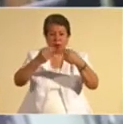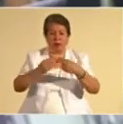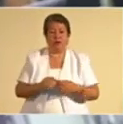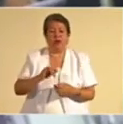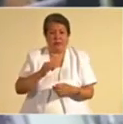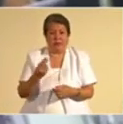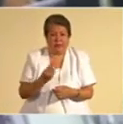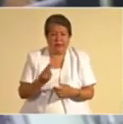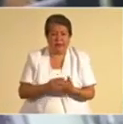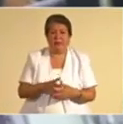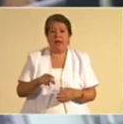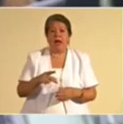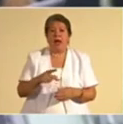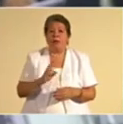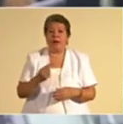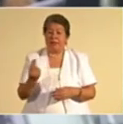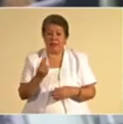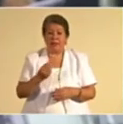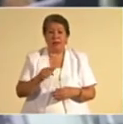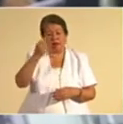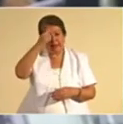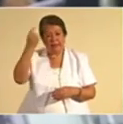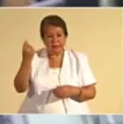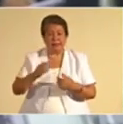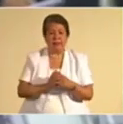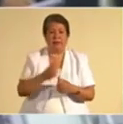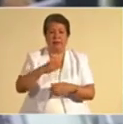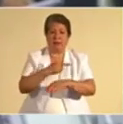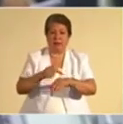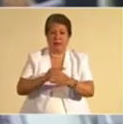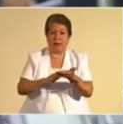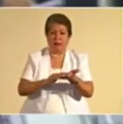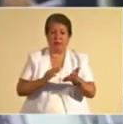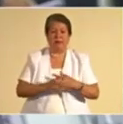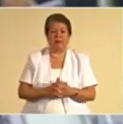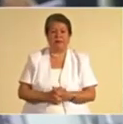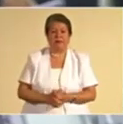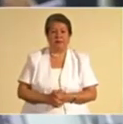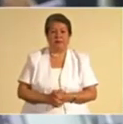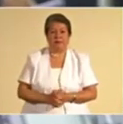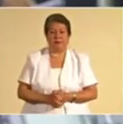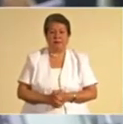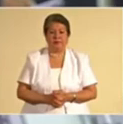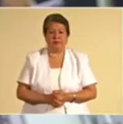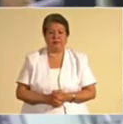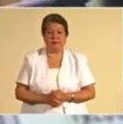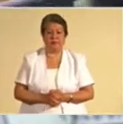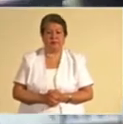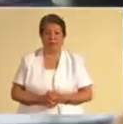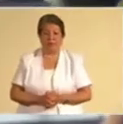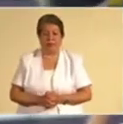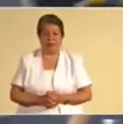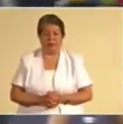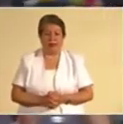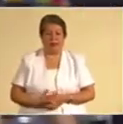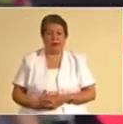pero necesitamos facilitar. Gracias, candidato. Doctora, ¿quiere hacer uso